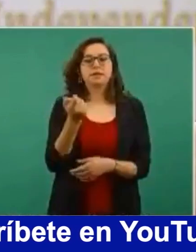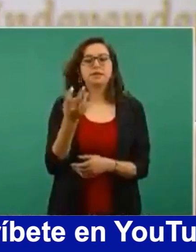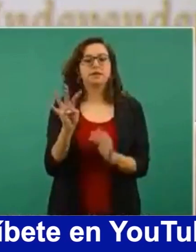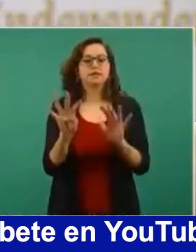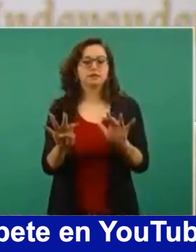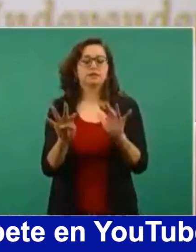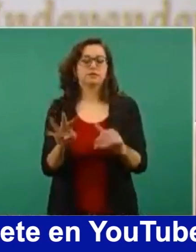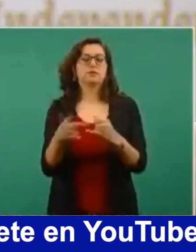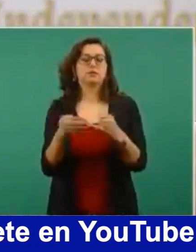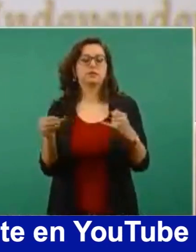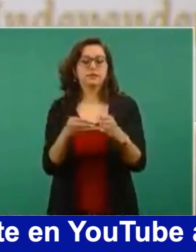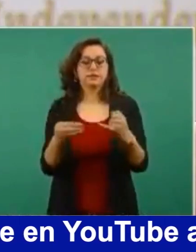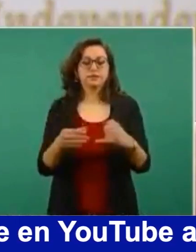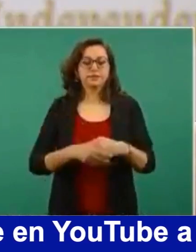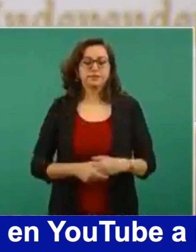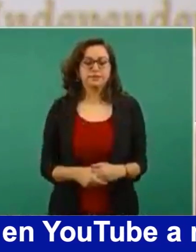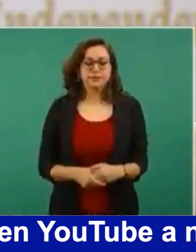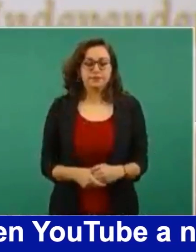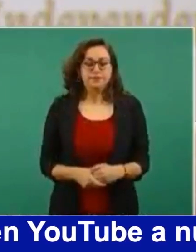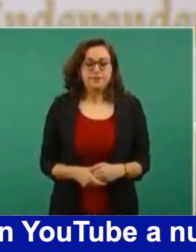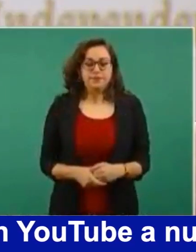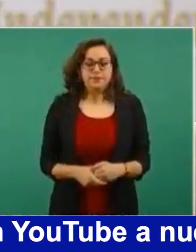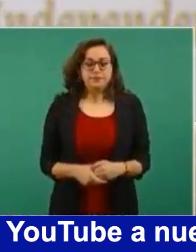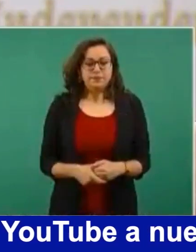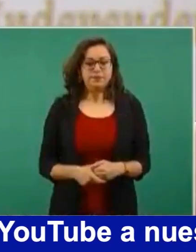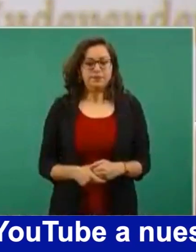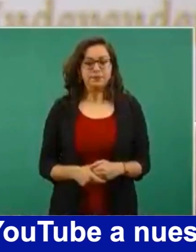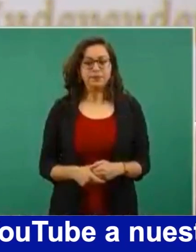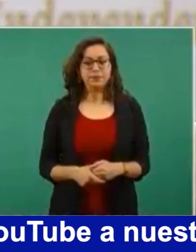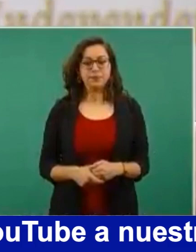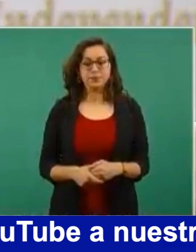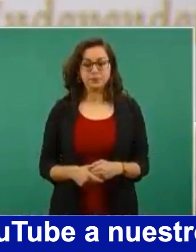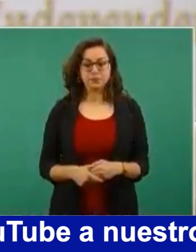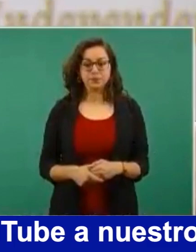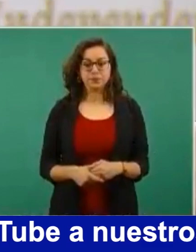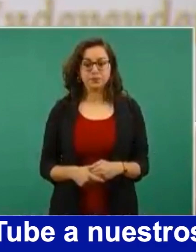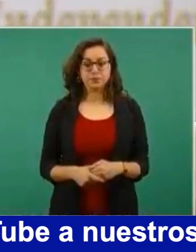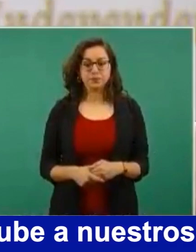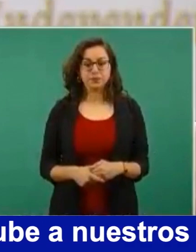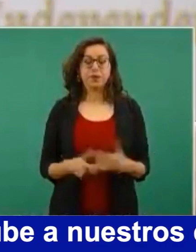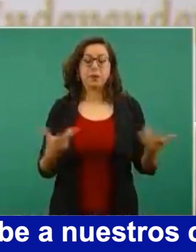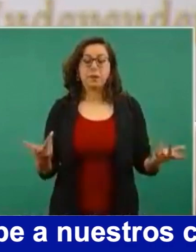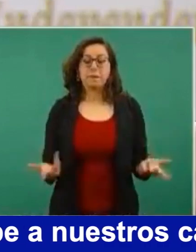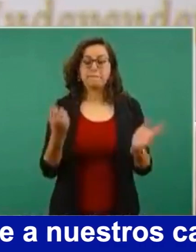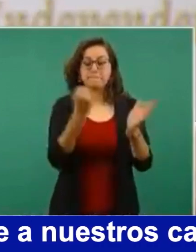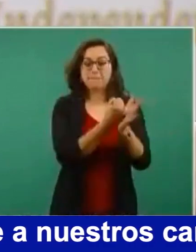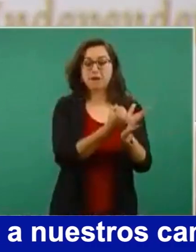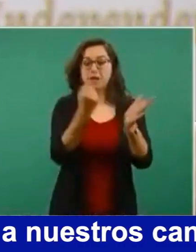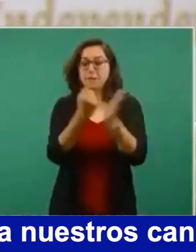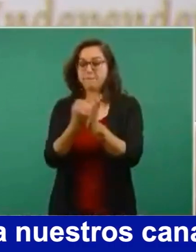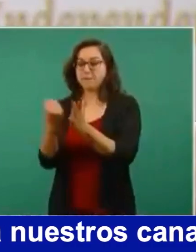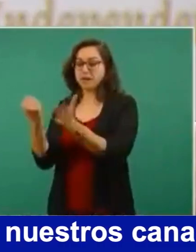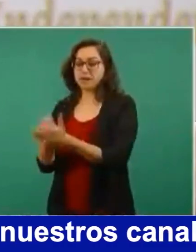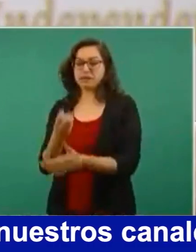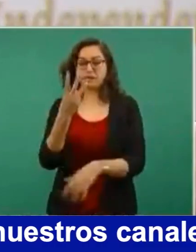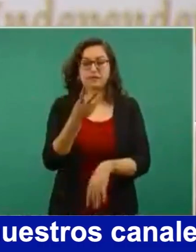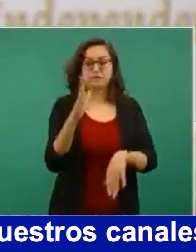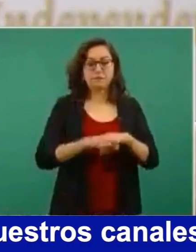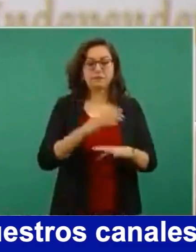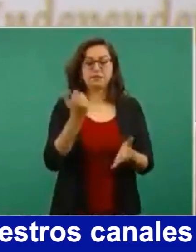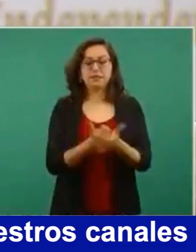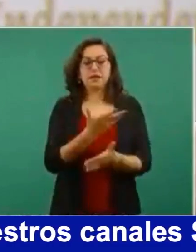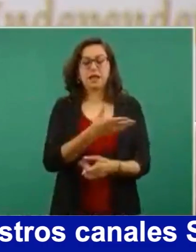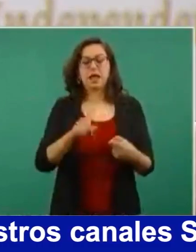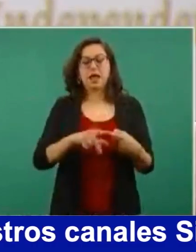subiéndose a un señor pues subiéndose al del templete como entro a palacio nacional como llegó hasta el salón de tesorería